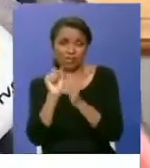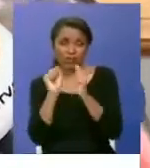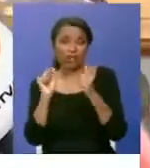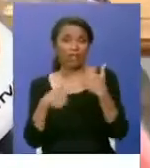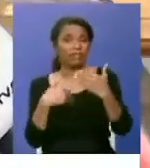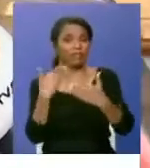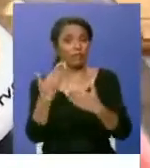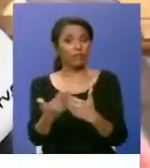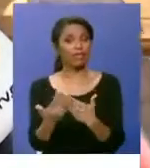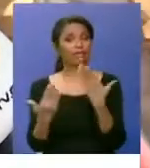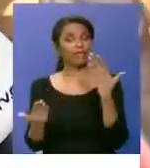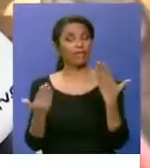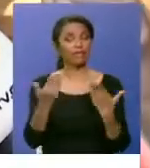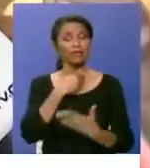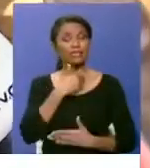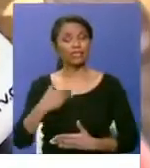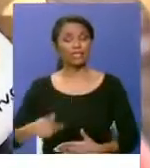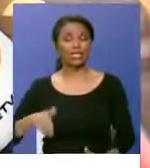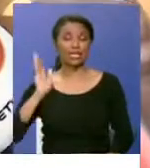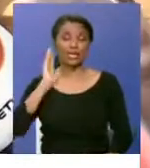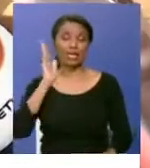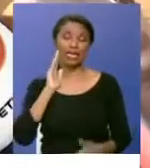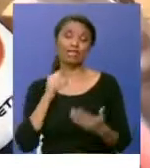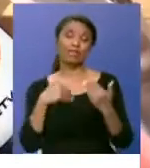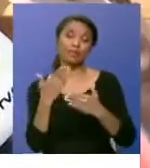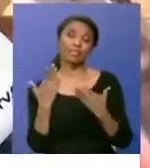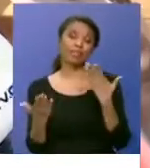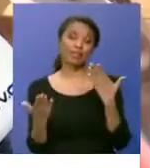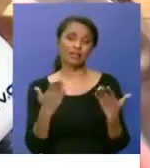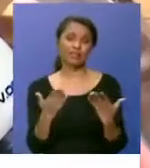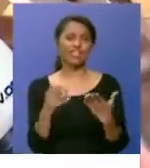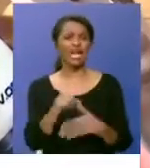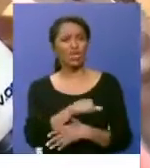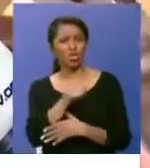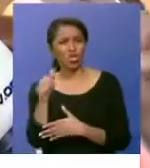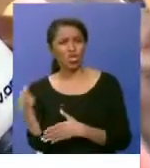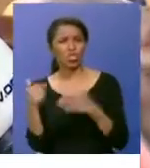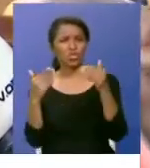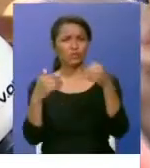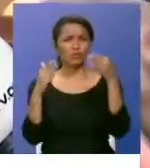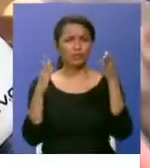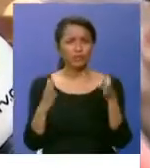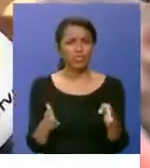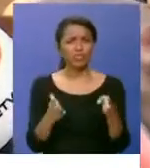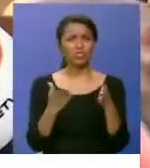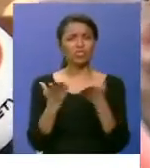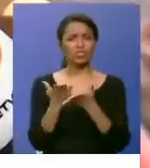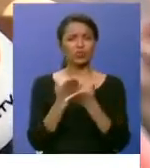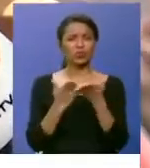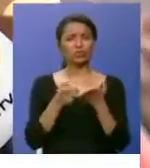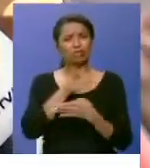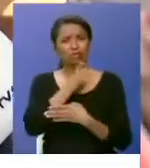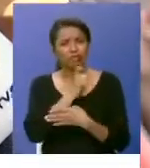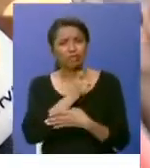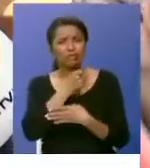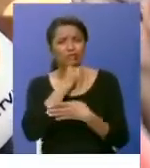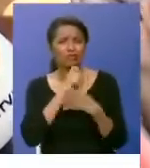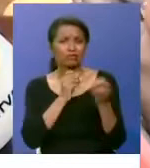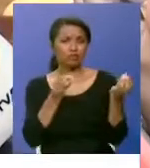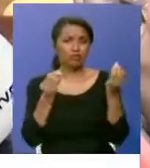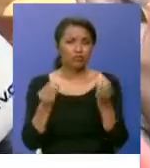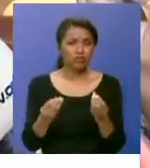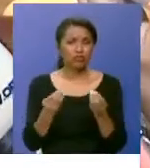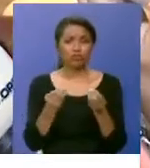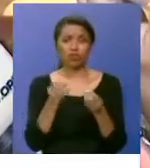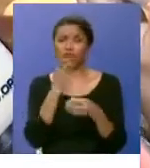en su momento, pero sabemos que todavía hay algunos panameños que han, después de la pandemia, han estado confrontando dificultades y que